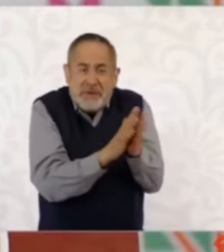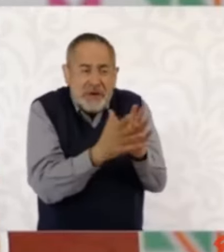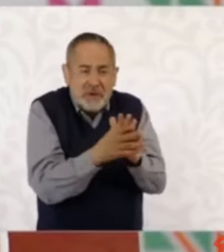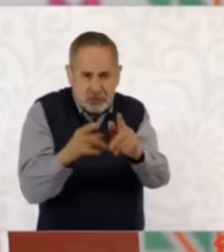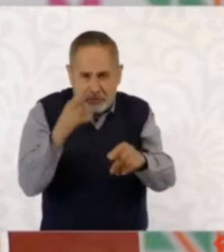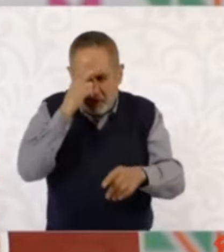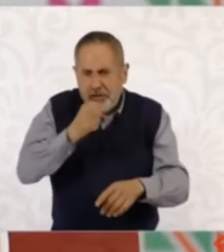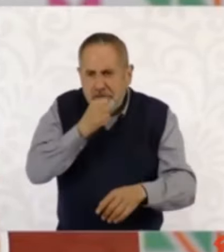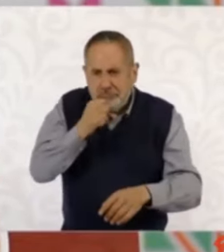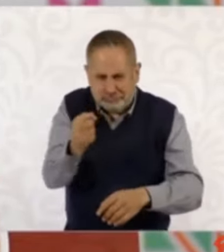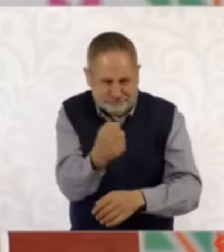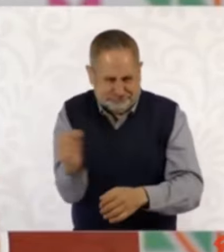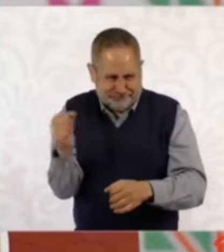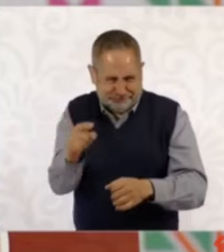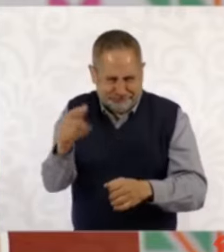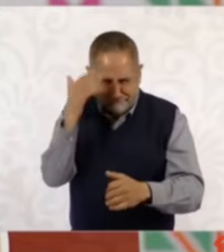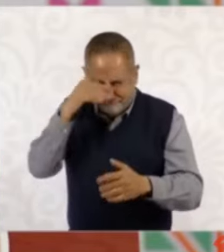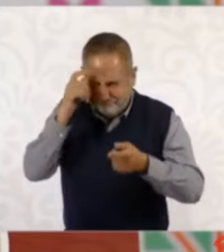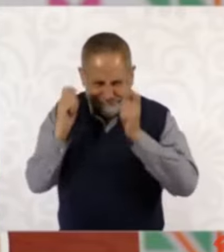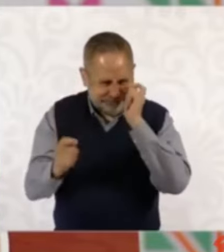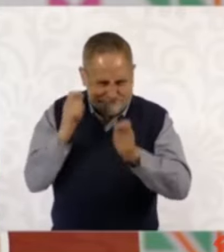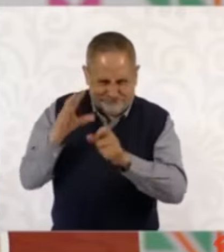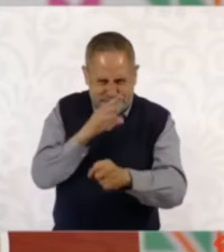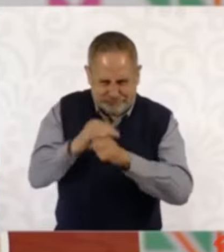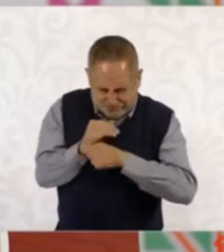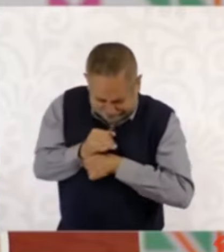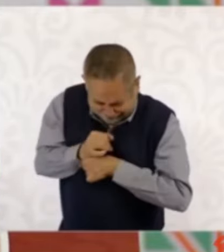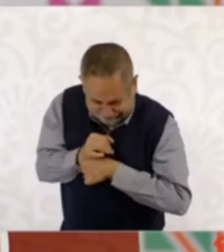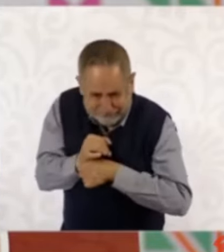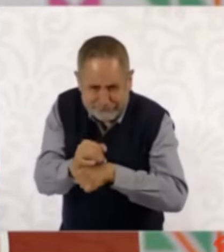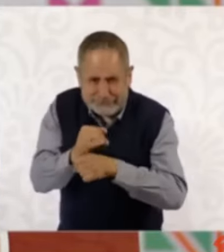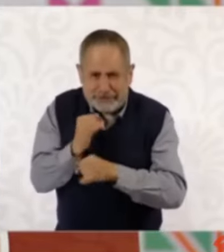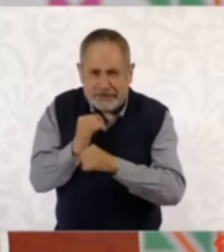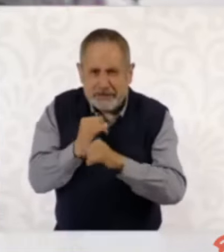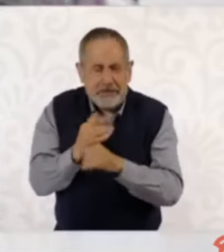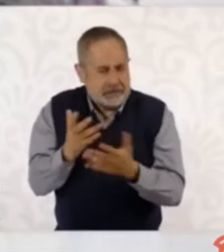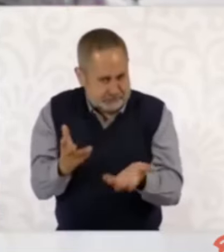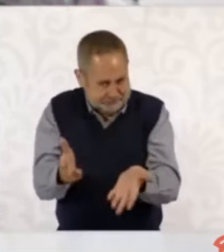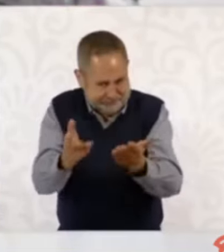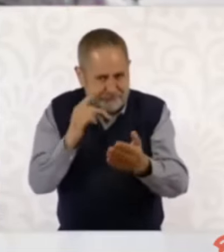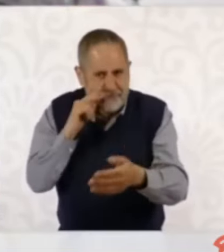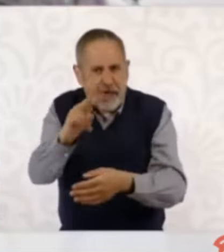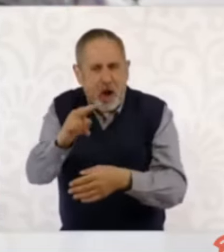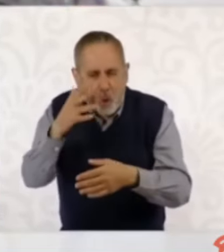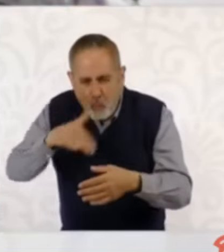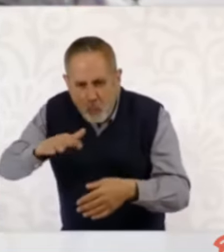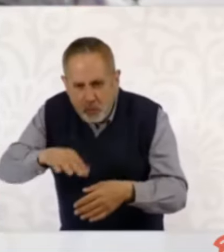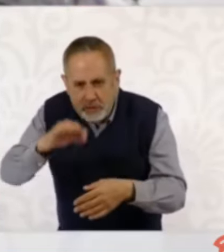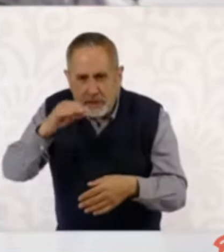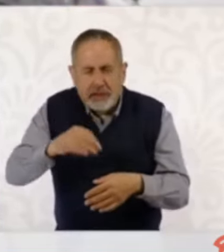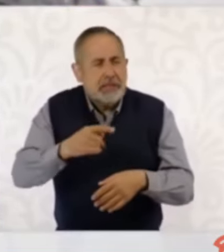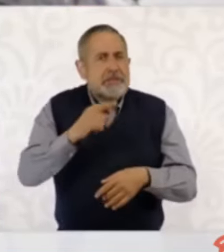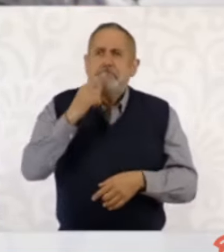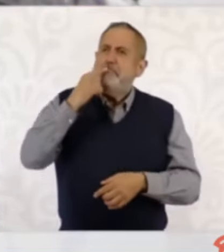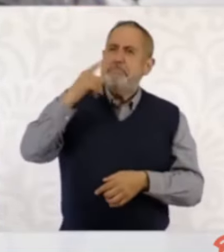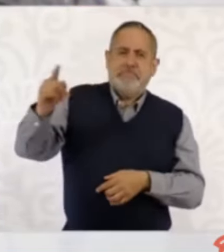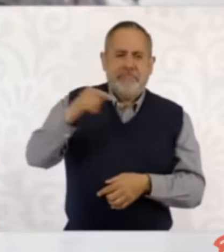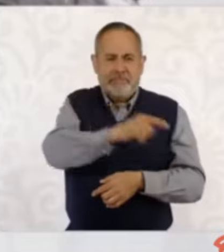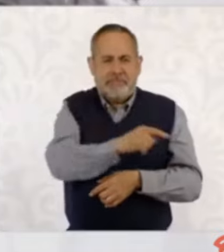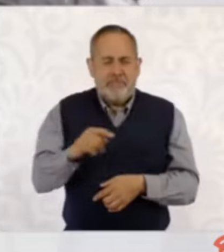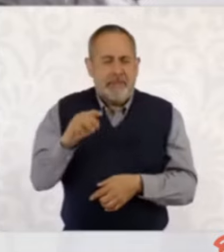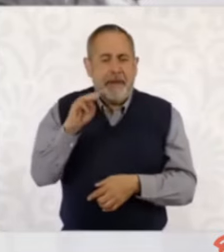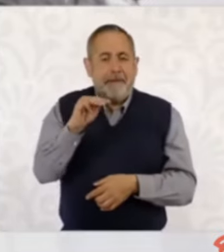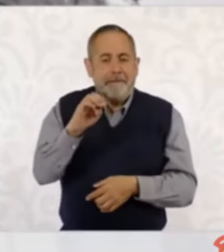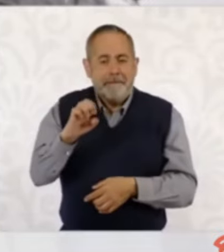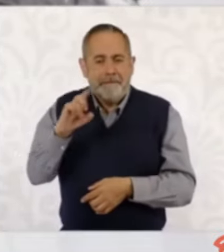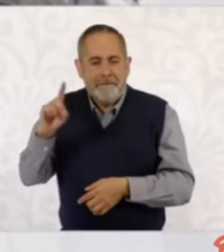buenos reporteros y saben buscar muy bien en las redes, valdría la pena que saliera aquella acusación de Mid en los